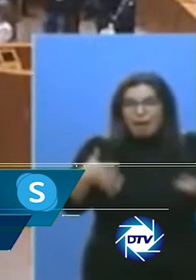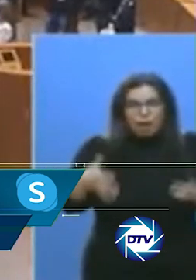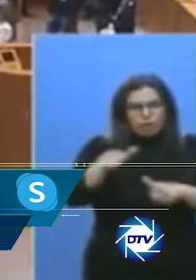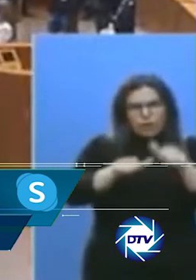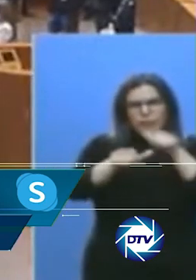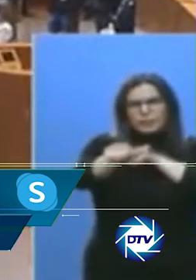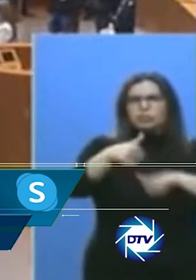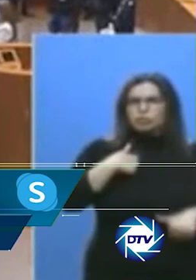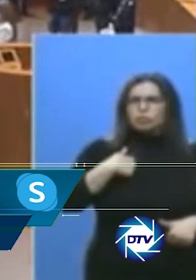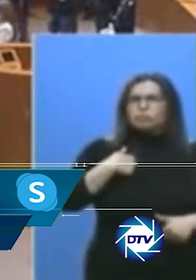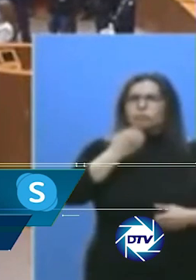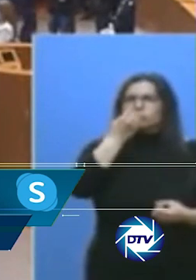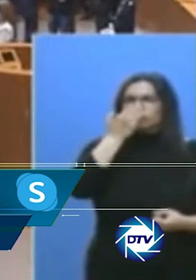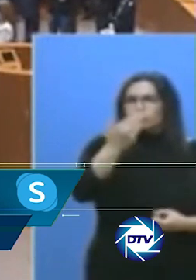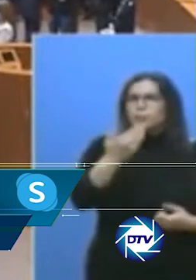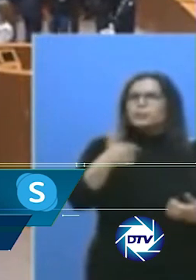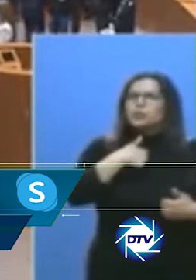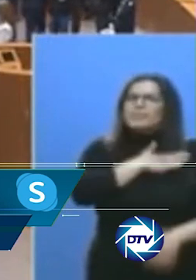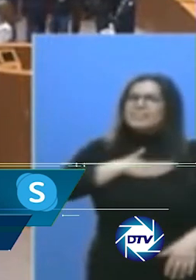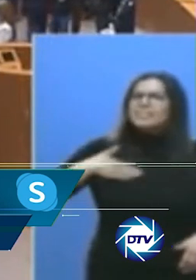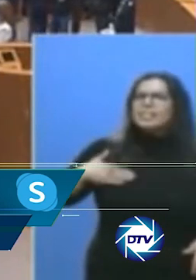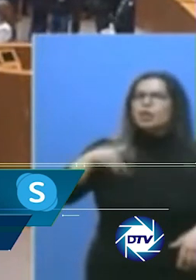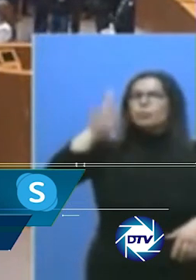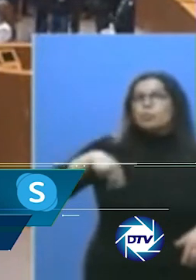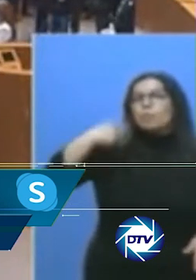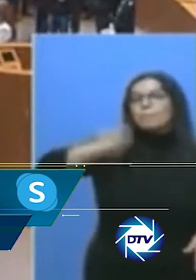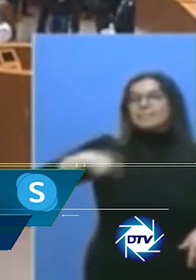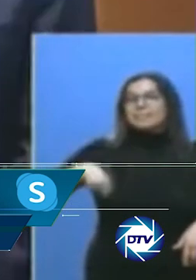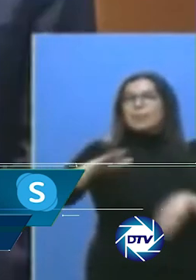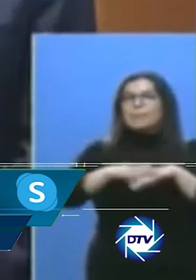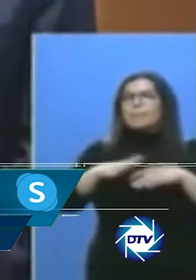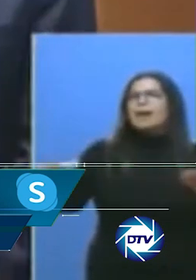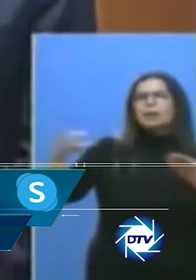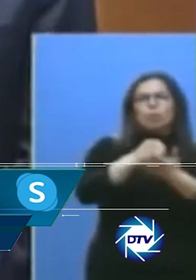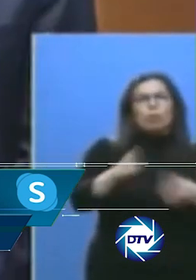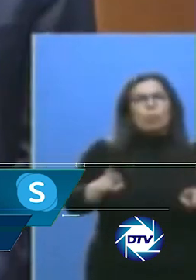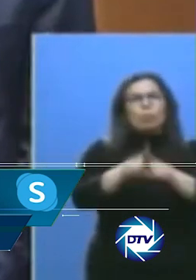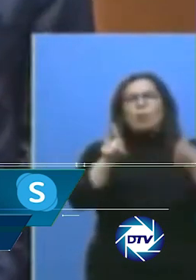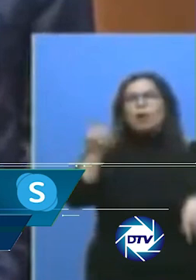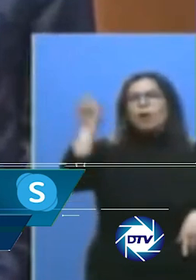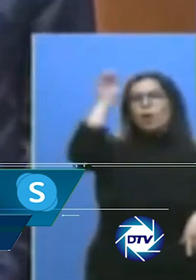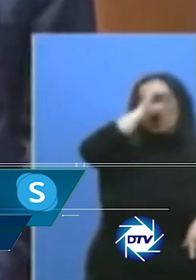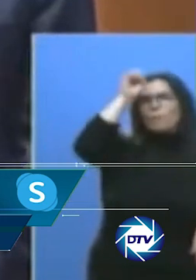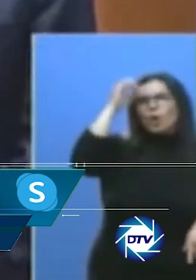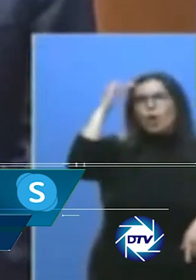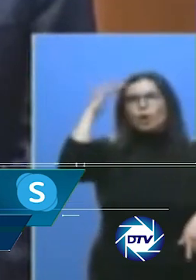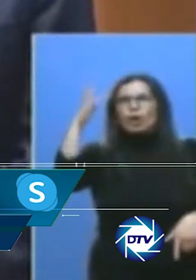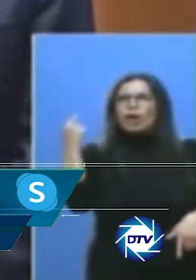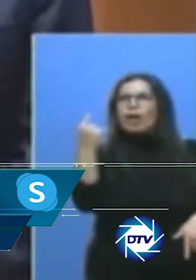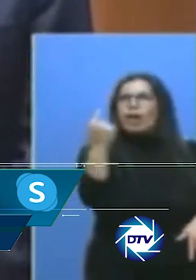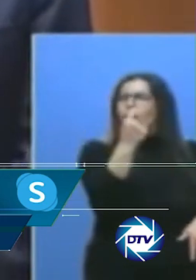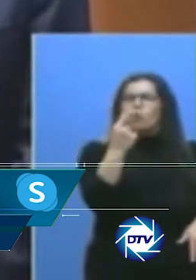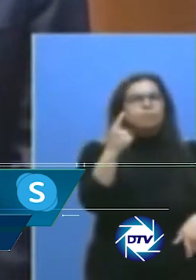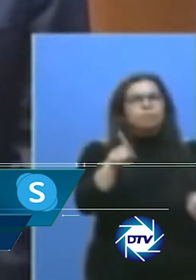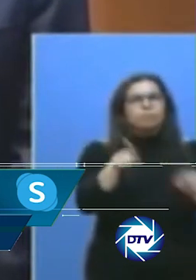decir quedarse en un bipartidismo que ya no existe a nivel nacional que aunque él por ejemplo en galicia haya podido concatenar cuatro mayores